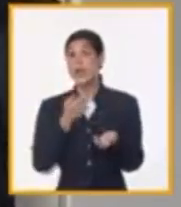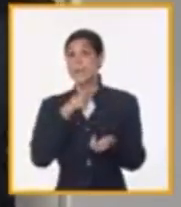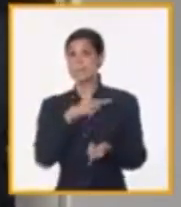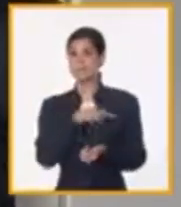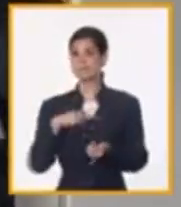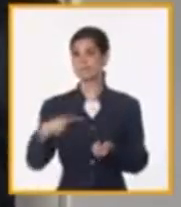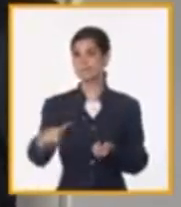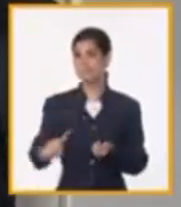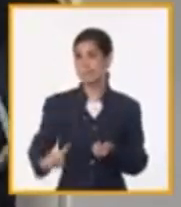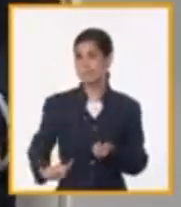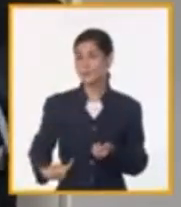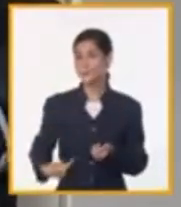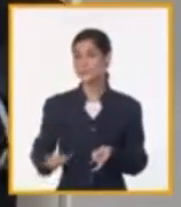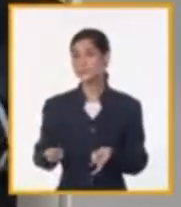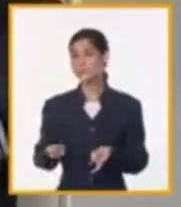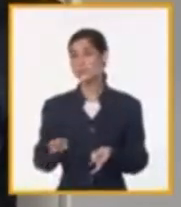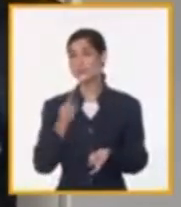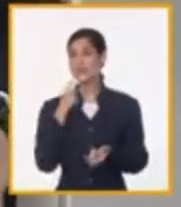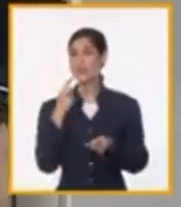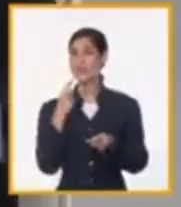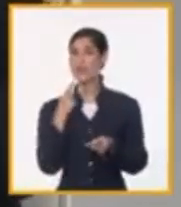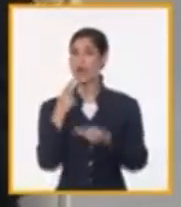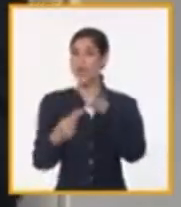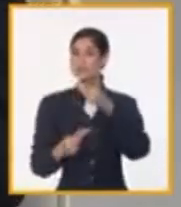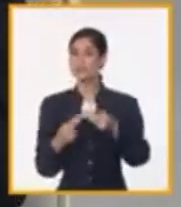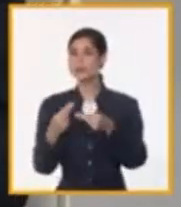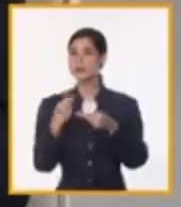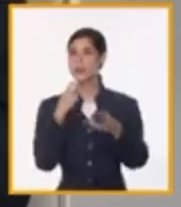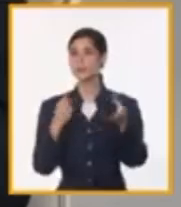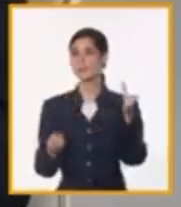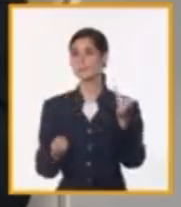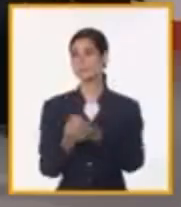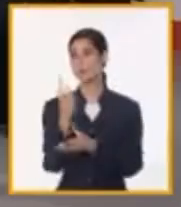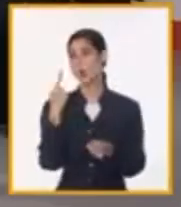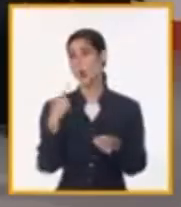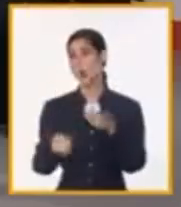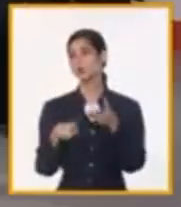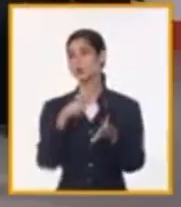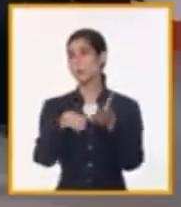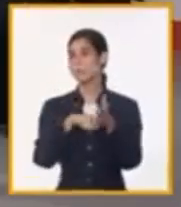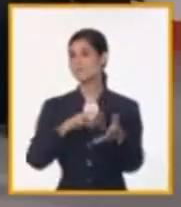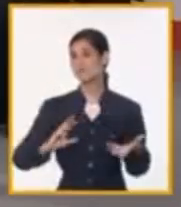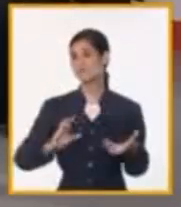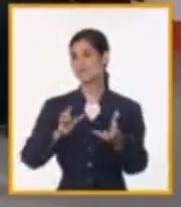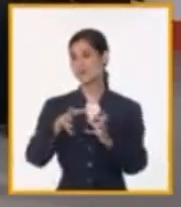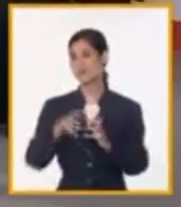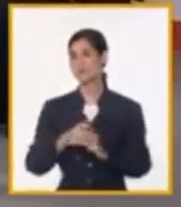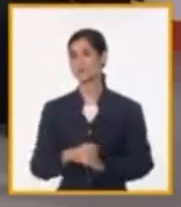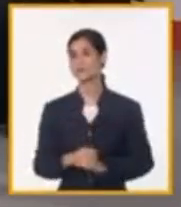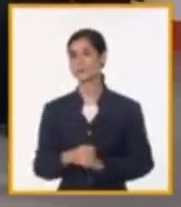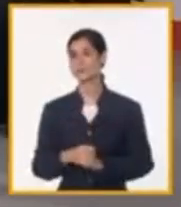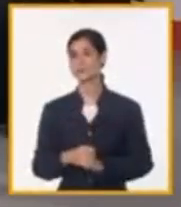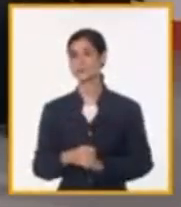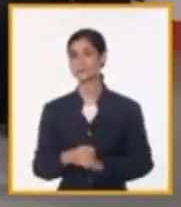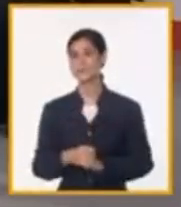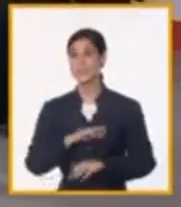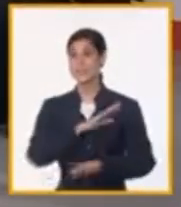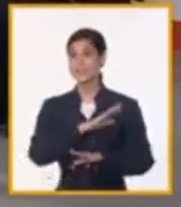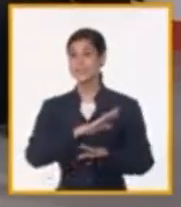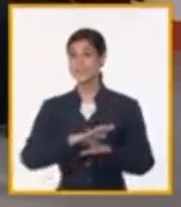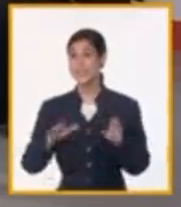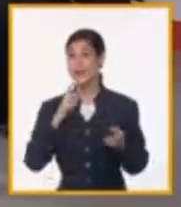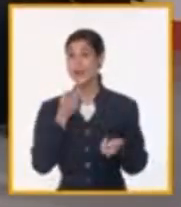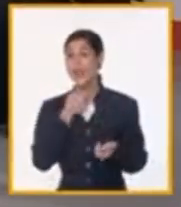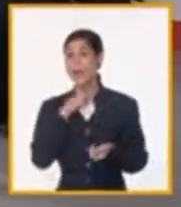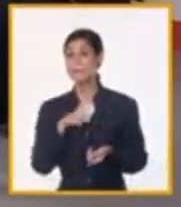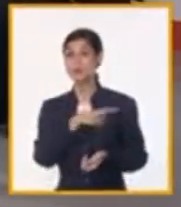hablando de eh crear no es que china es que china ya es el o el primero o el segundo socio comercial prácticamente de todos los países de América del